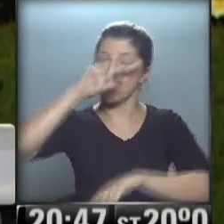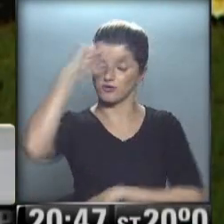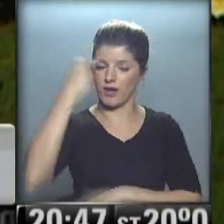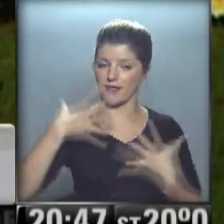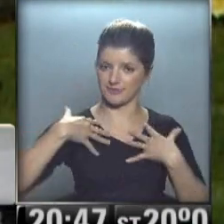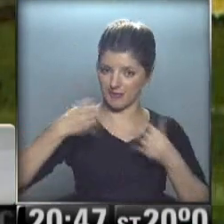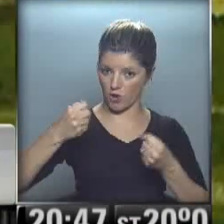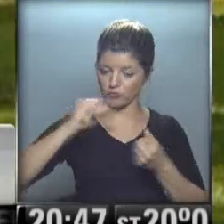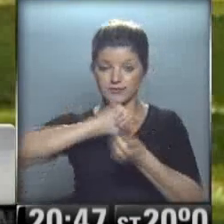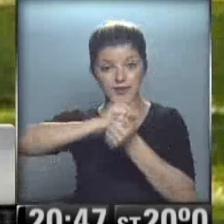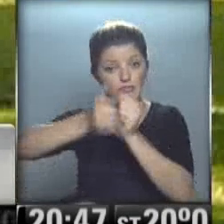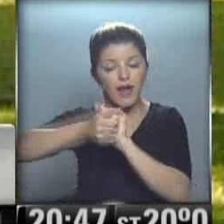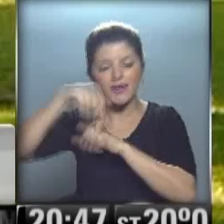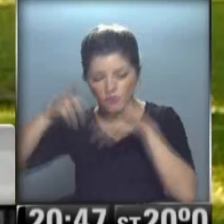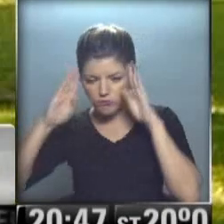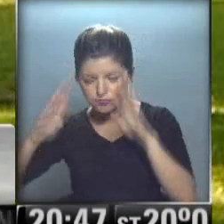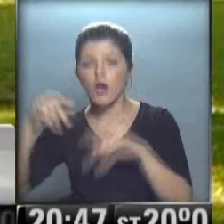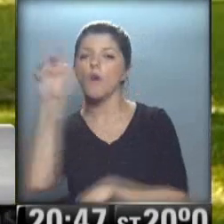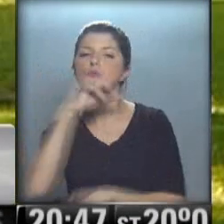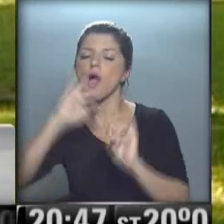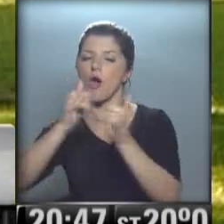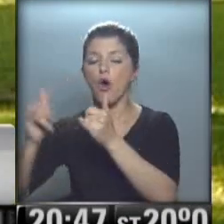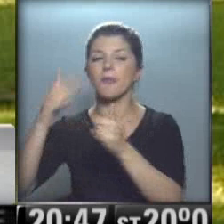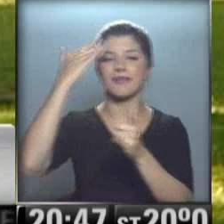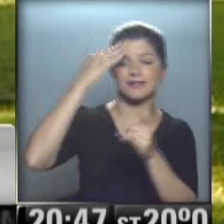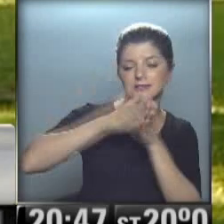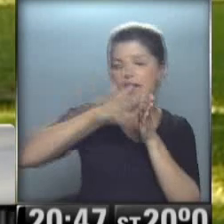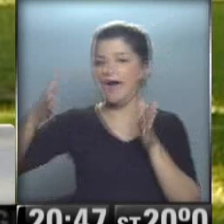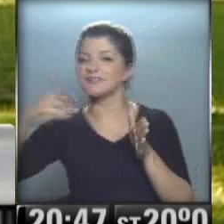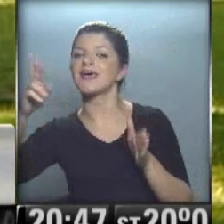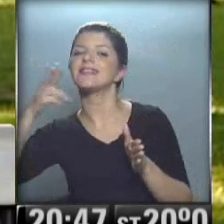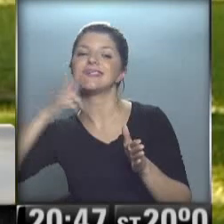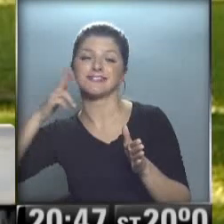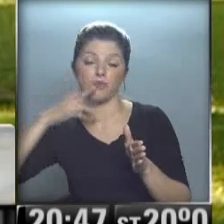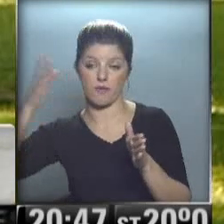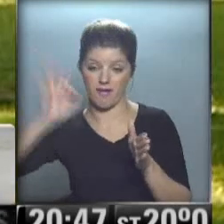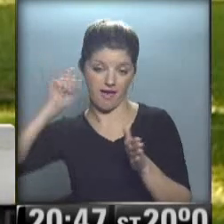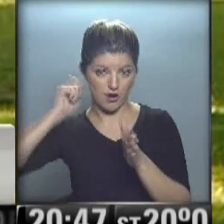Responsable, el método está dirigido a aquellas adolescentes de entre 15 y 19 años que hayan tenido al